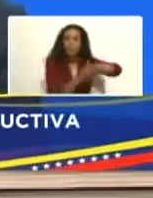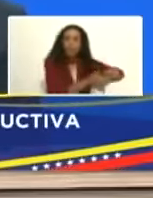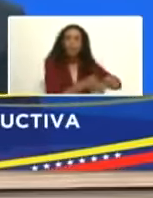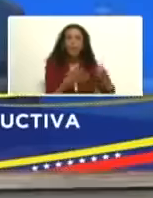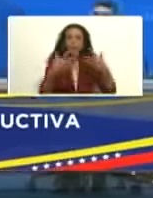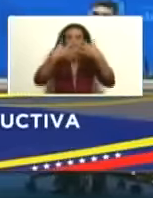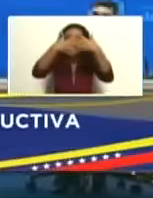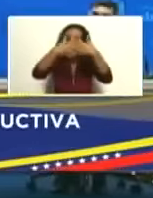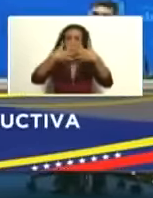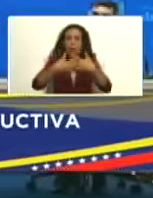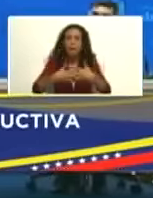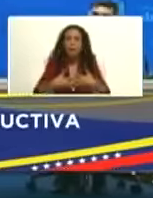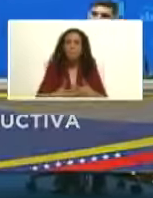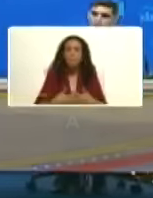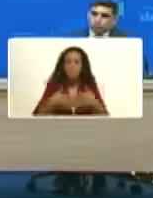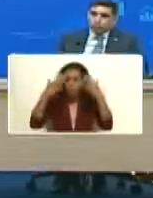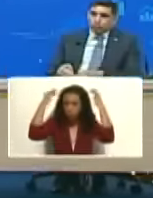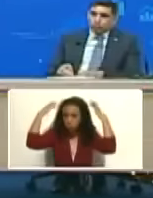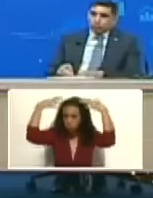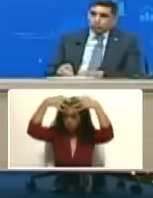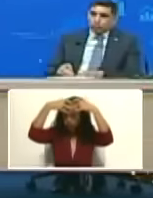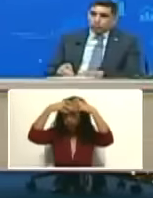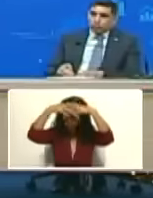sistema nervioso también.